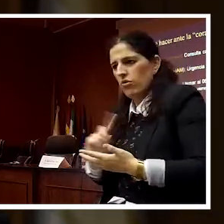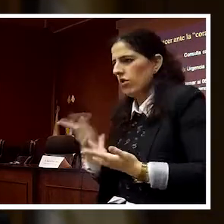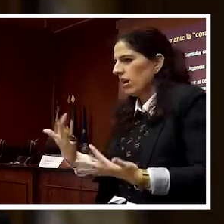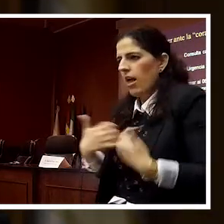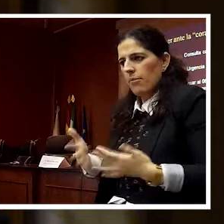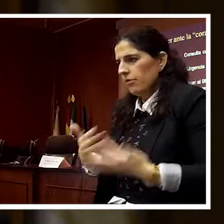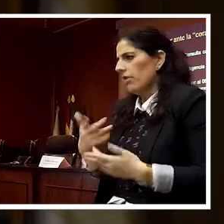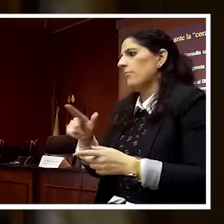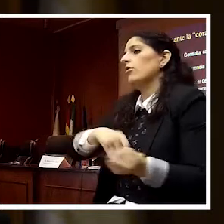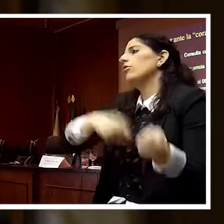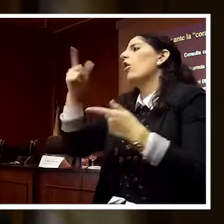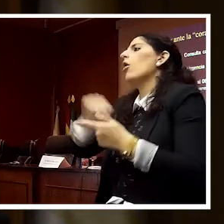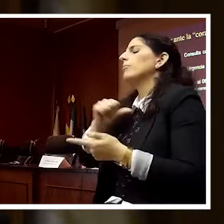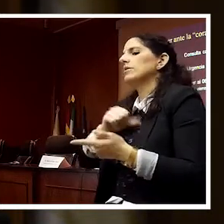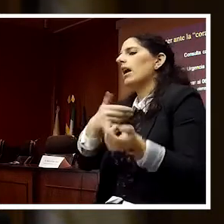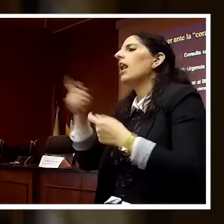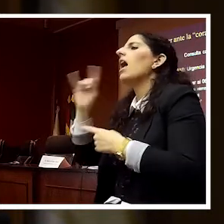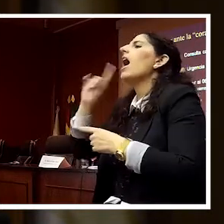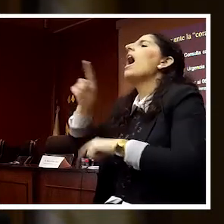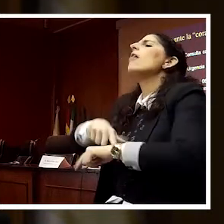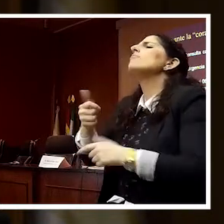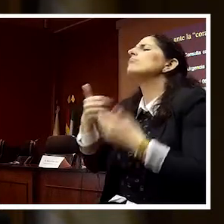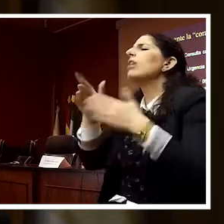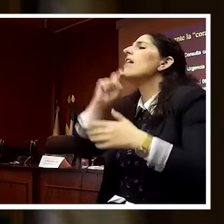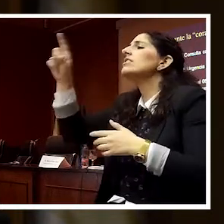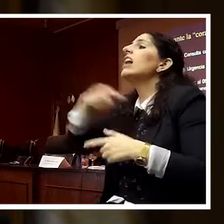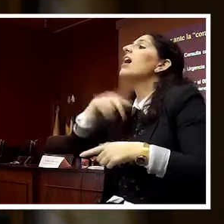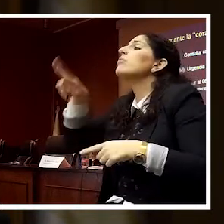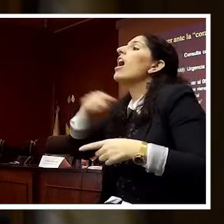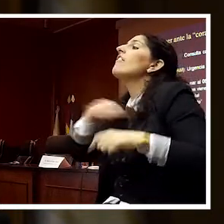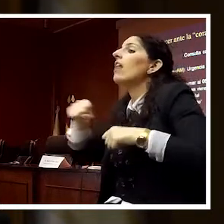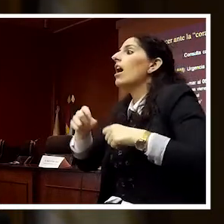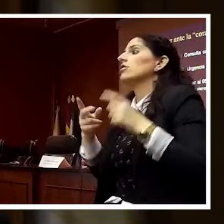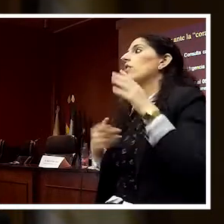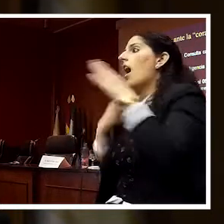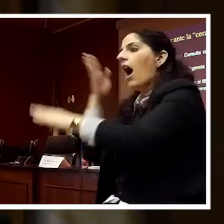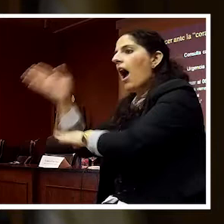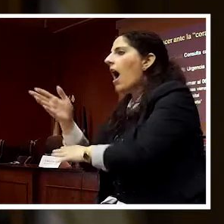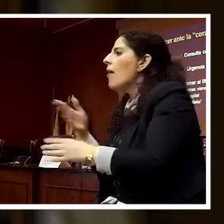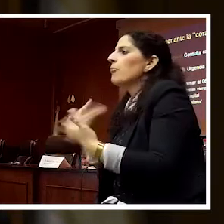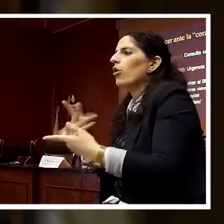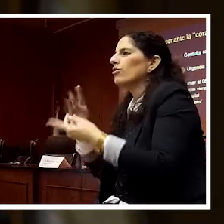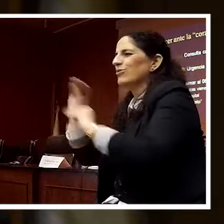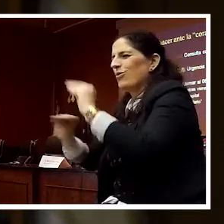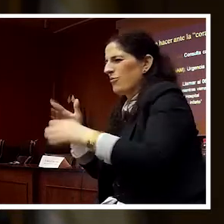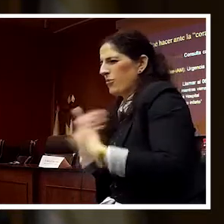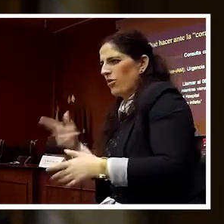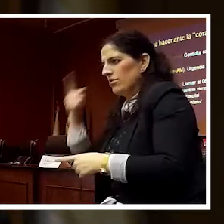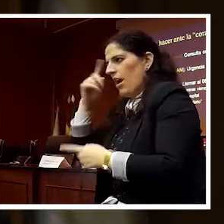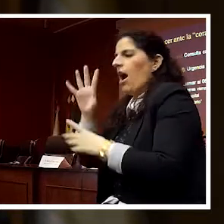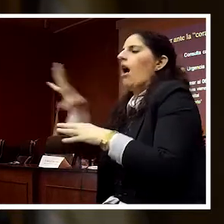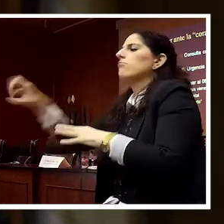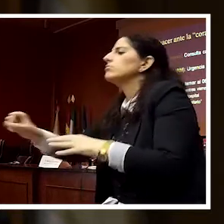y activación del código de infarto que permita identificar la anatomía coronaria y dé